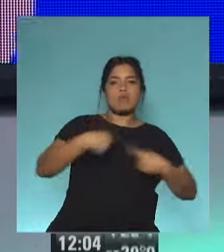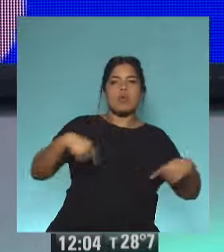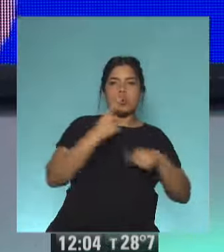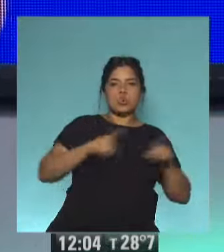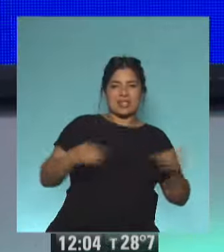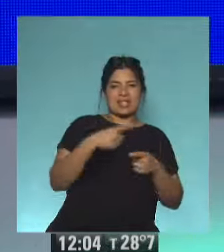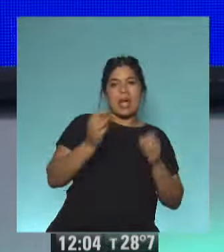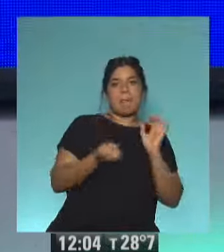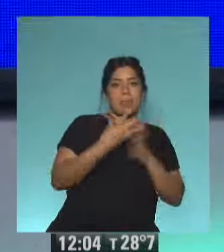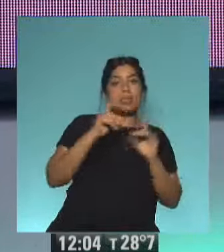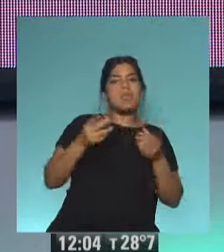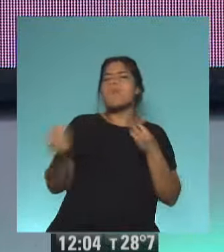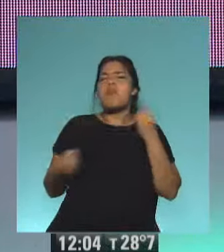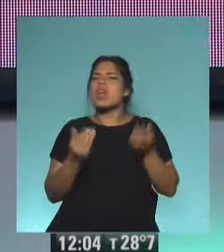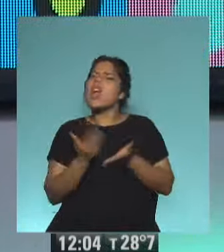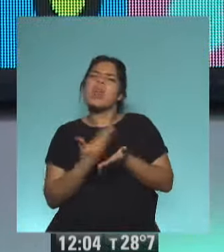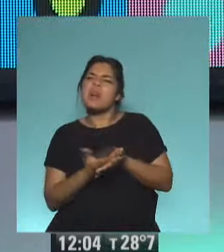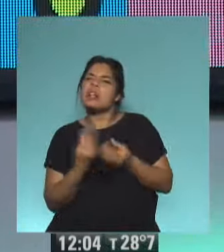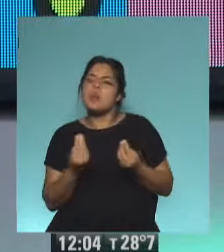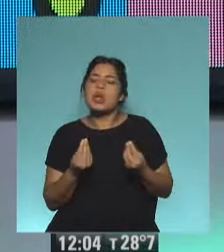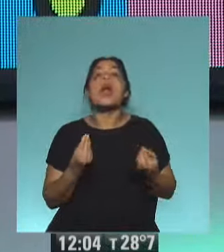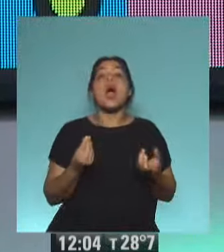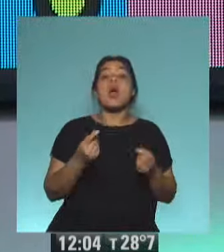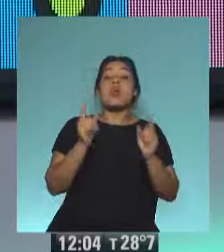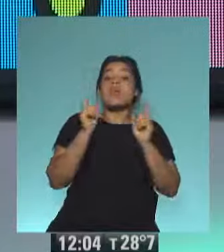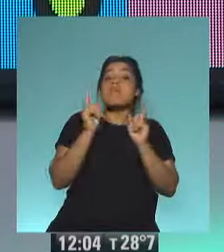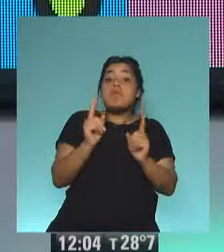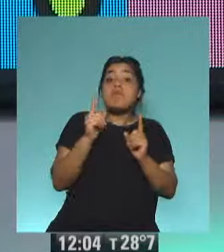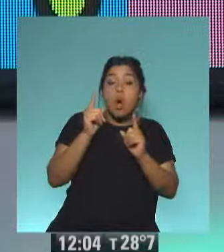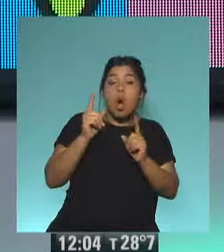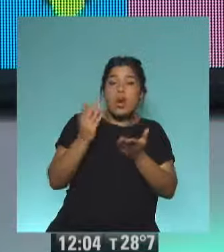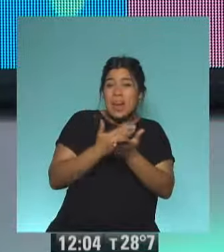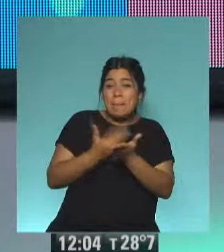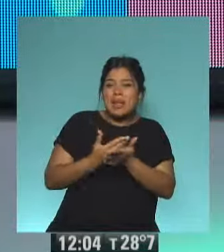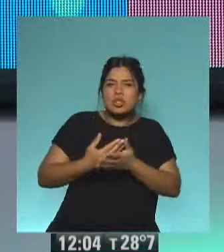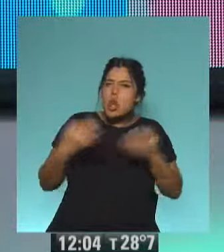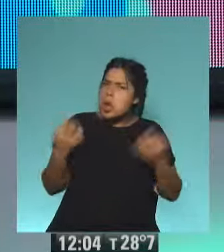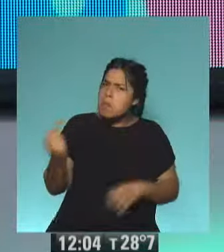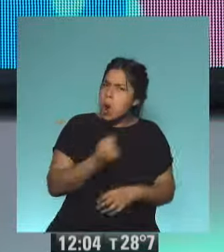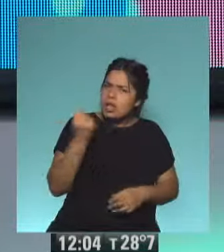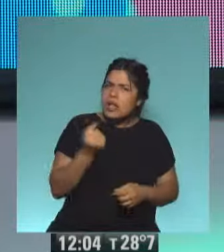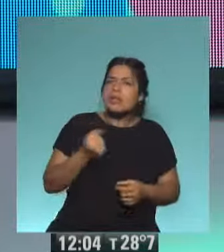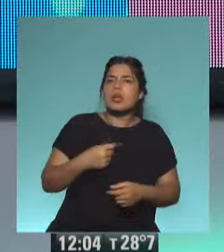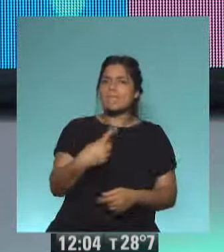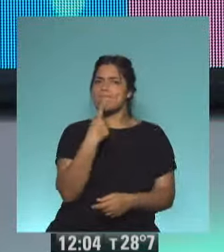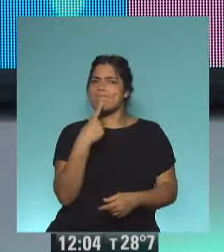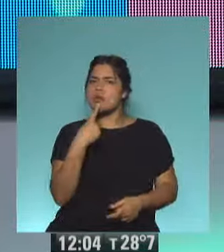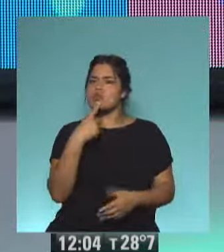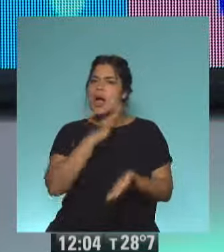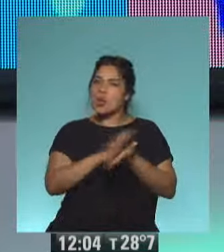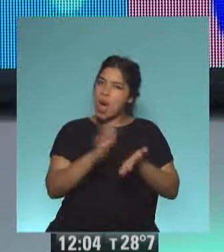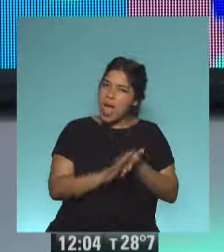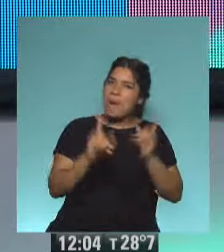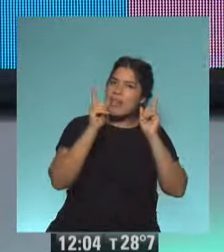volver sobre lo que uno estudió en algún momento sirve para hacerse nuevas preguntas, para recordar cosas que no recordamos,